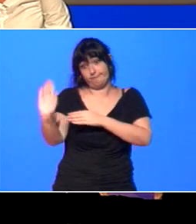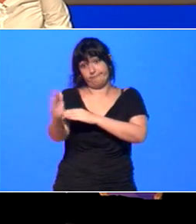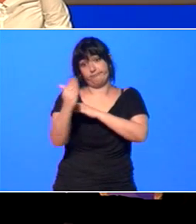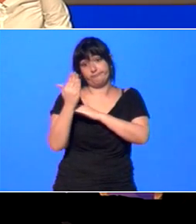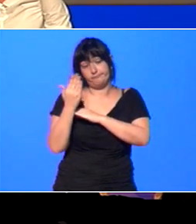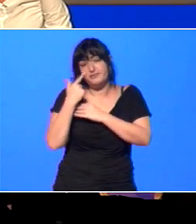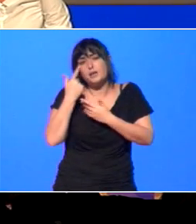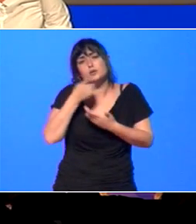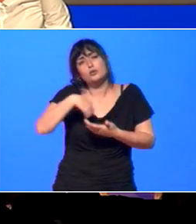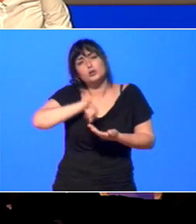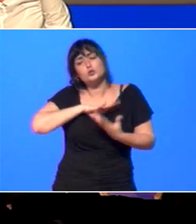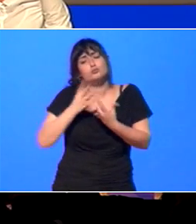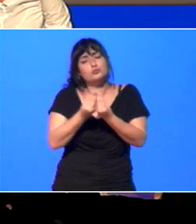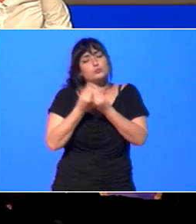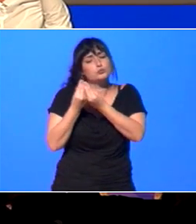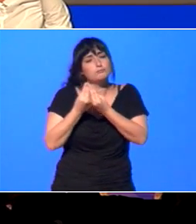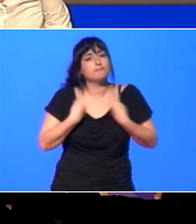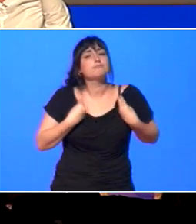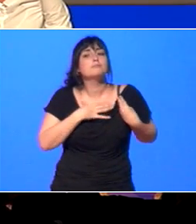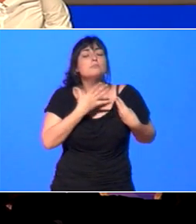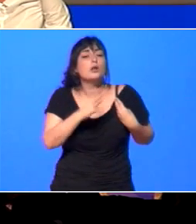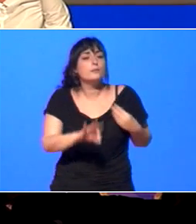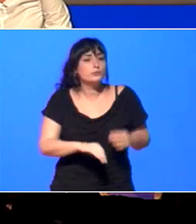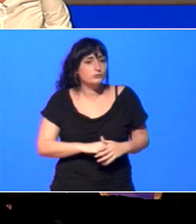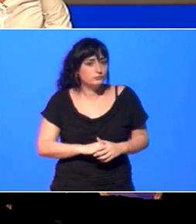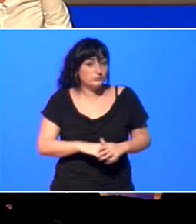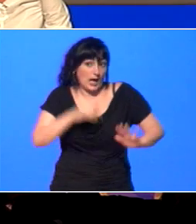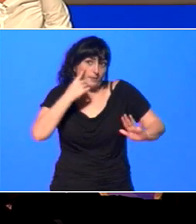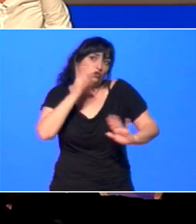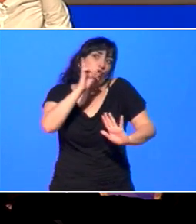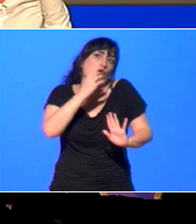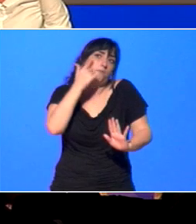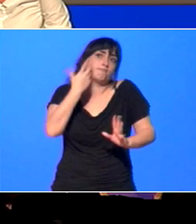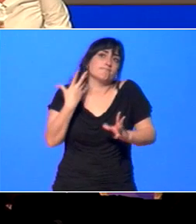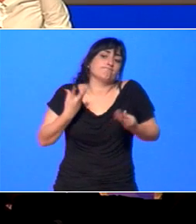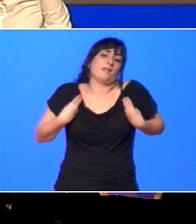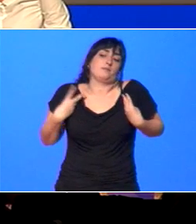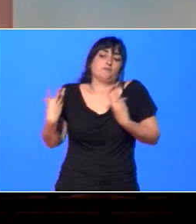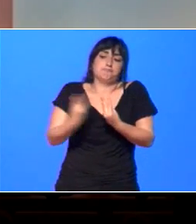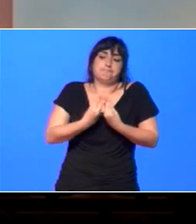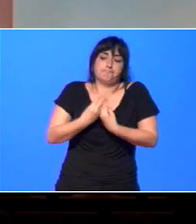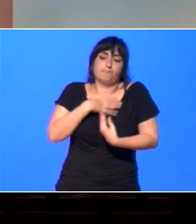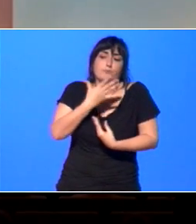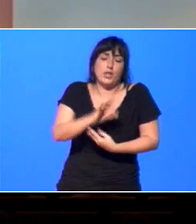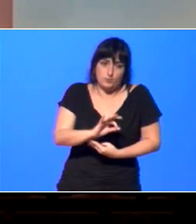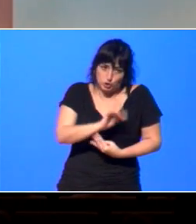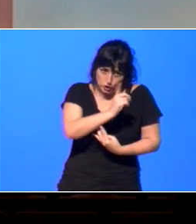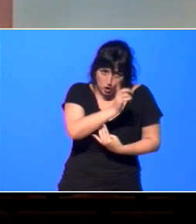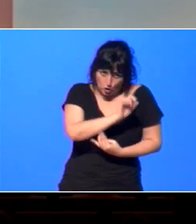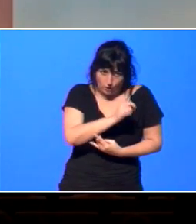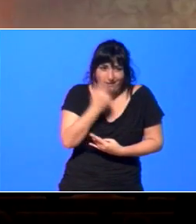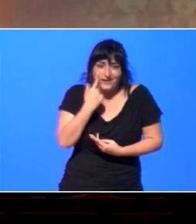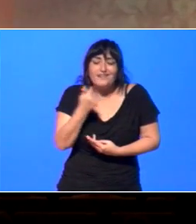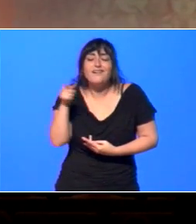podemos vivir juntos. Tal vez no solamente si podemos vivir juntos, sino si queremos vivir